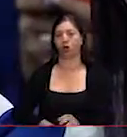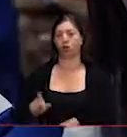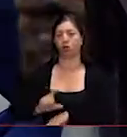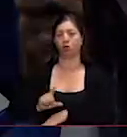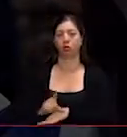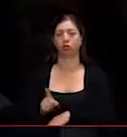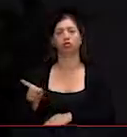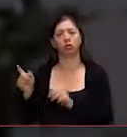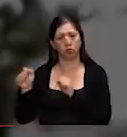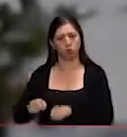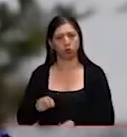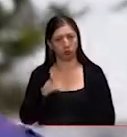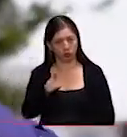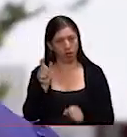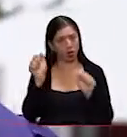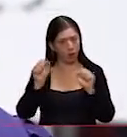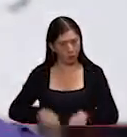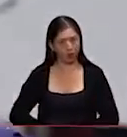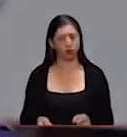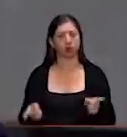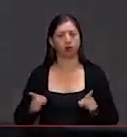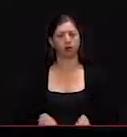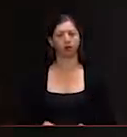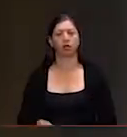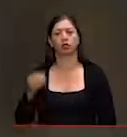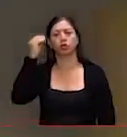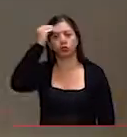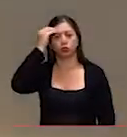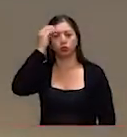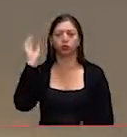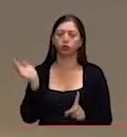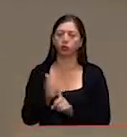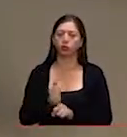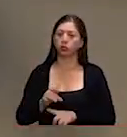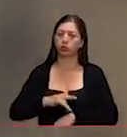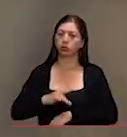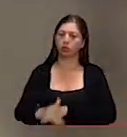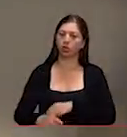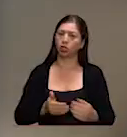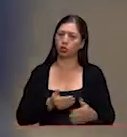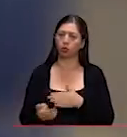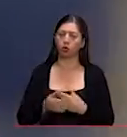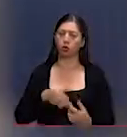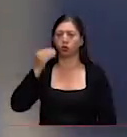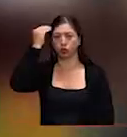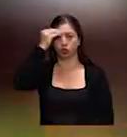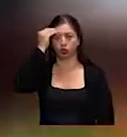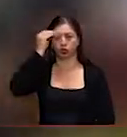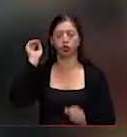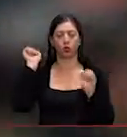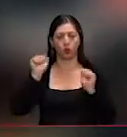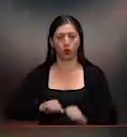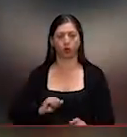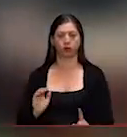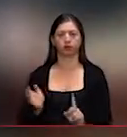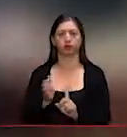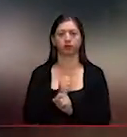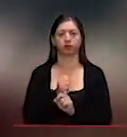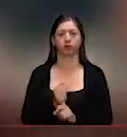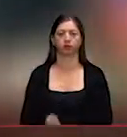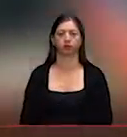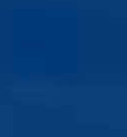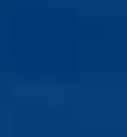ellas pudieron, usted también está a tiempo de hacer realidad sus sueños. Nunca es tarde. Los sueños no tienen fecha de caducidad.